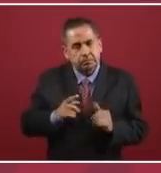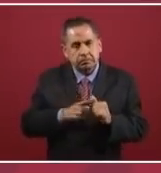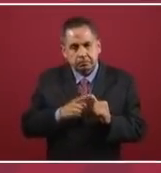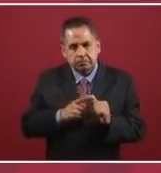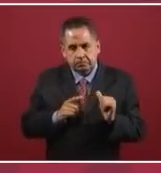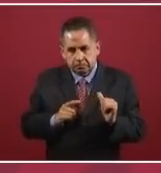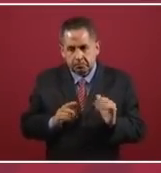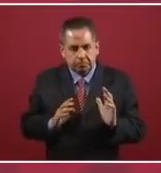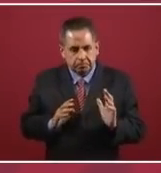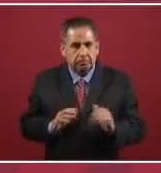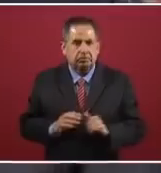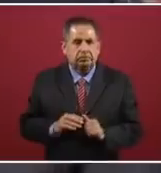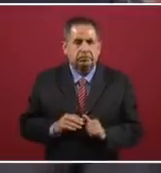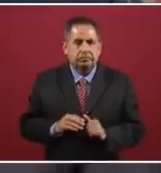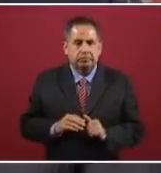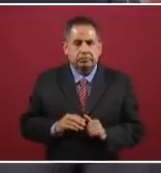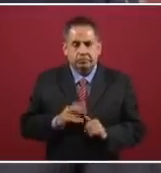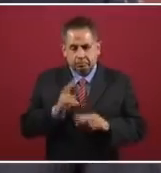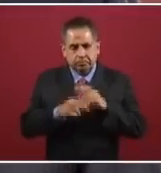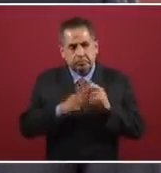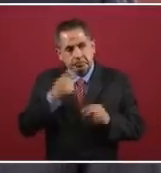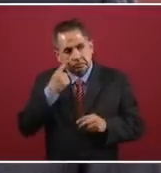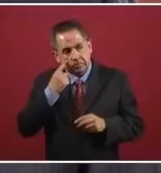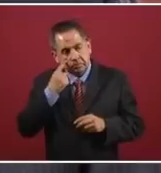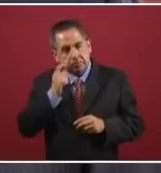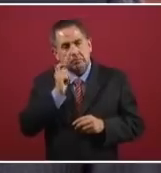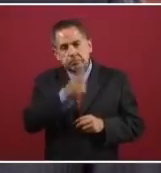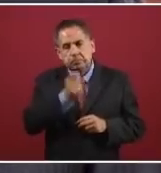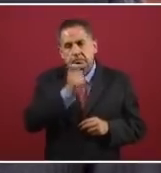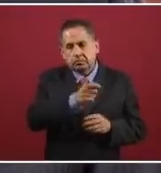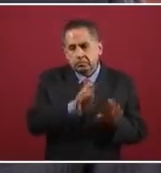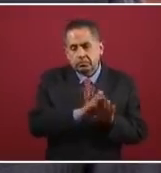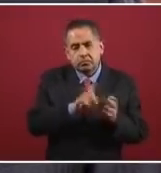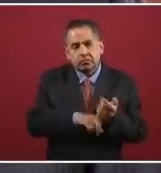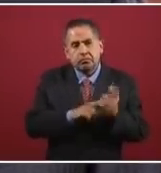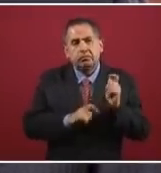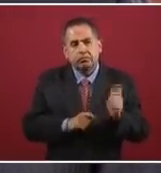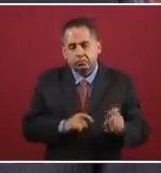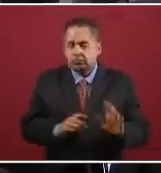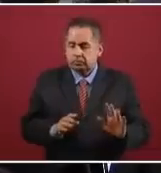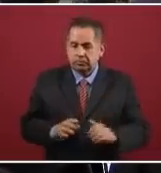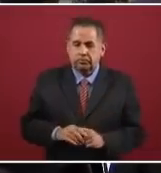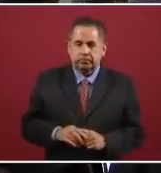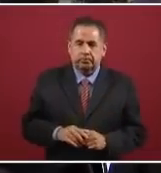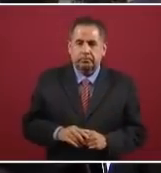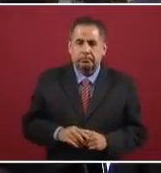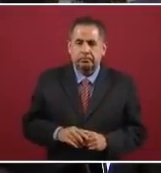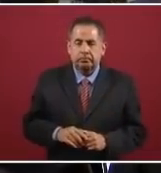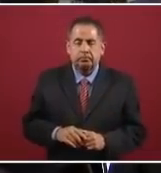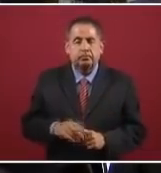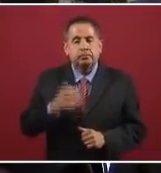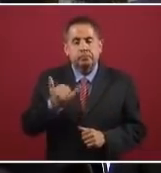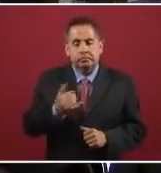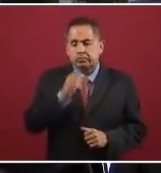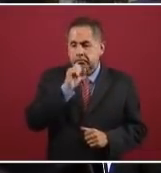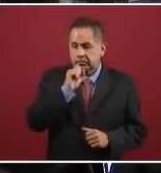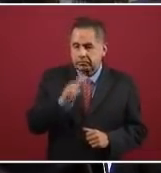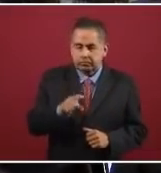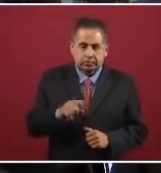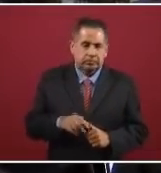caso. Vamos a darle seguimiento a este proceso. Presidente, ¿se entendió? Y lo